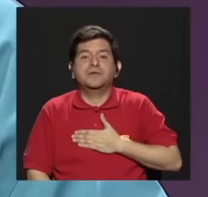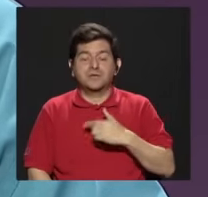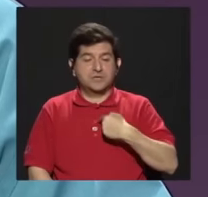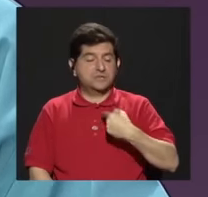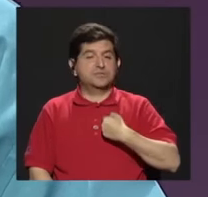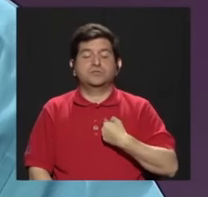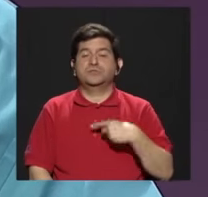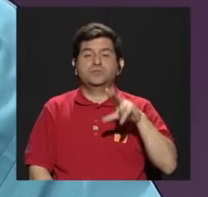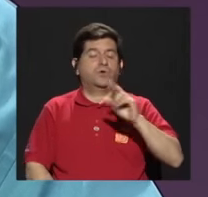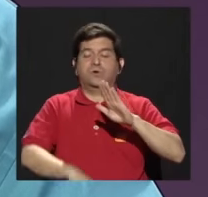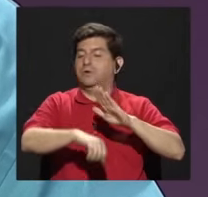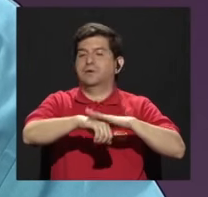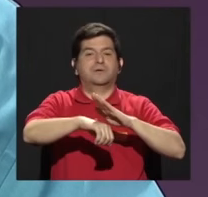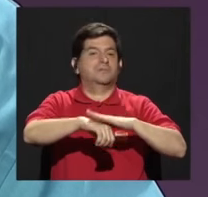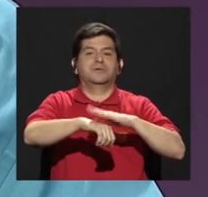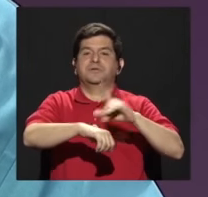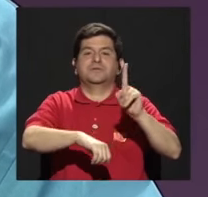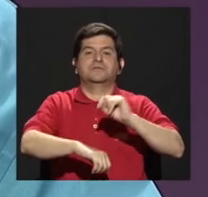yo no le doy permiso.